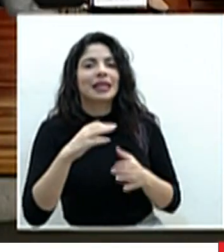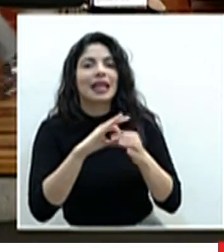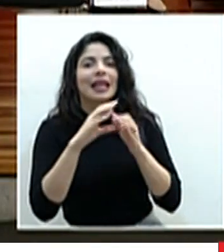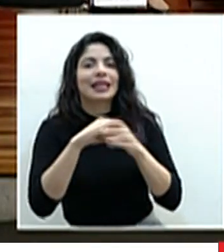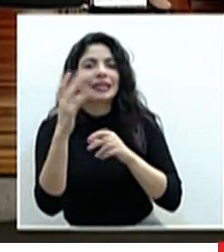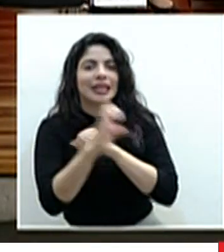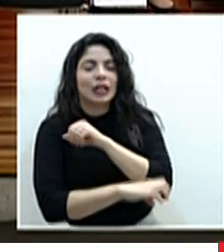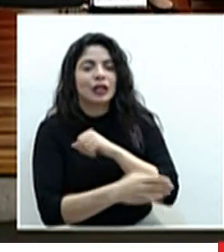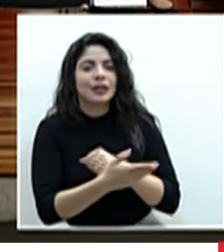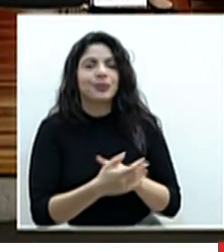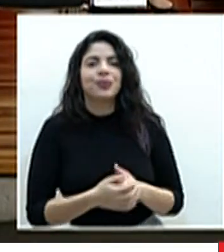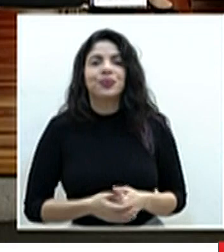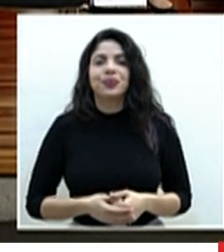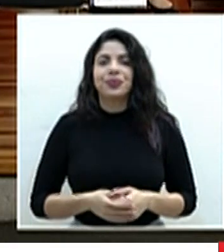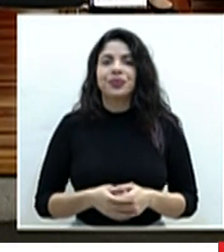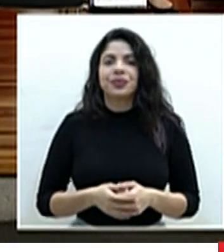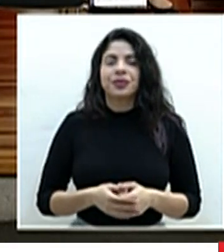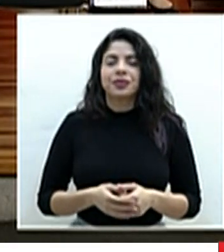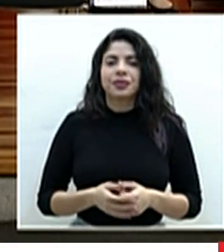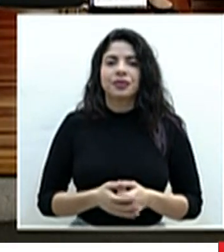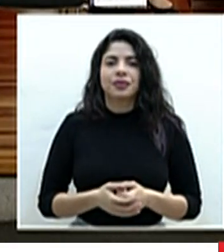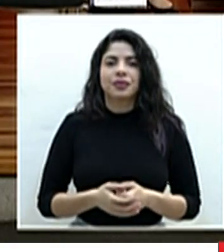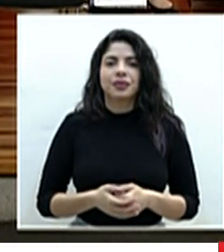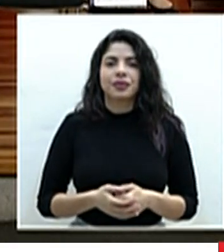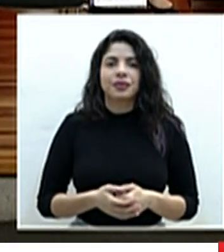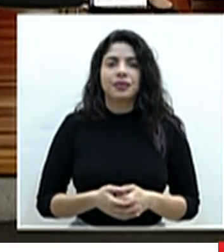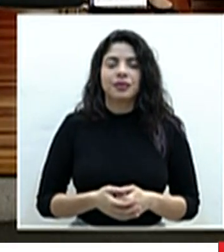Relaciones Exteriores.